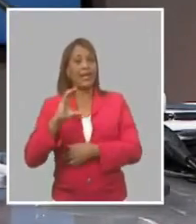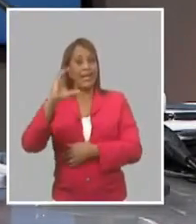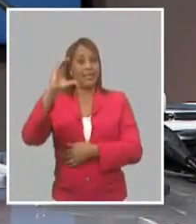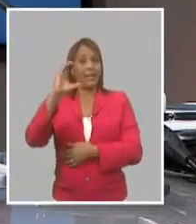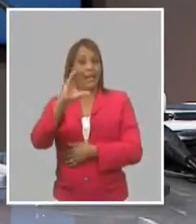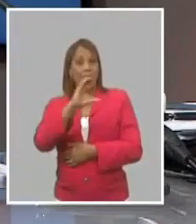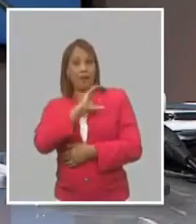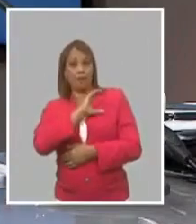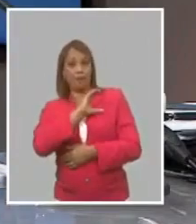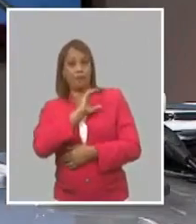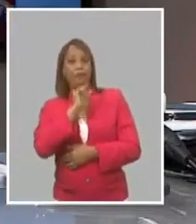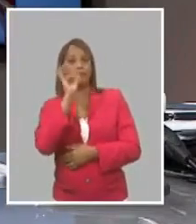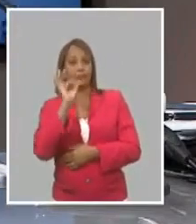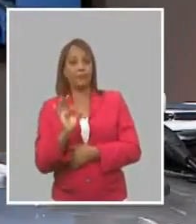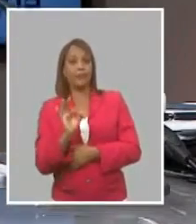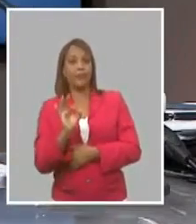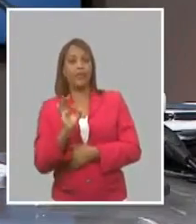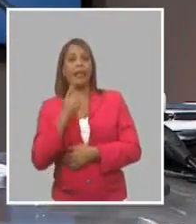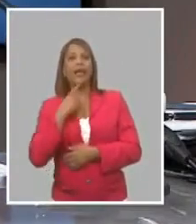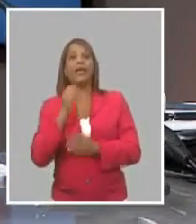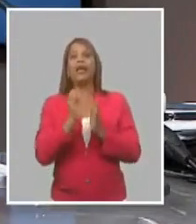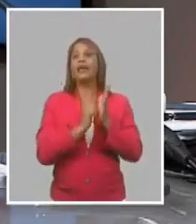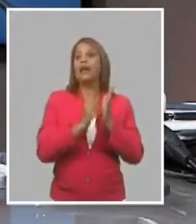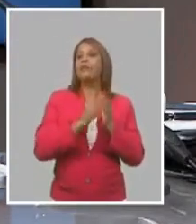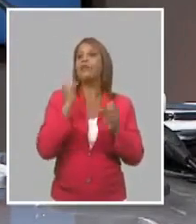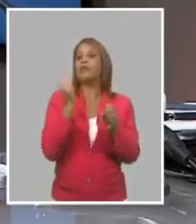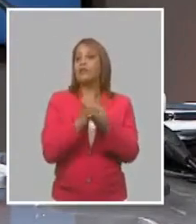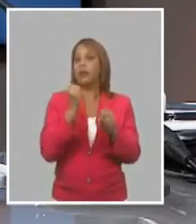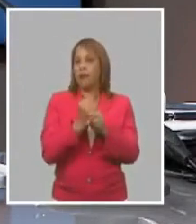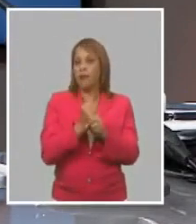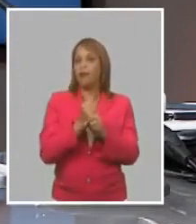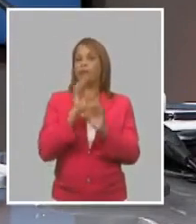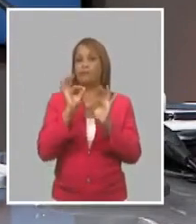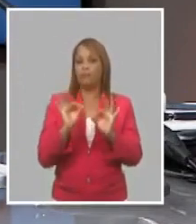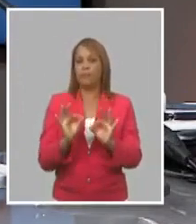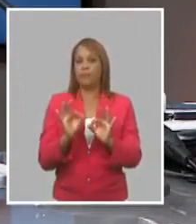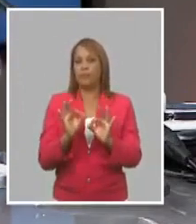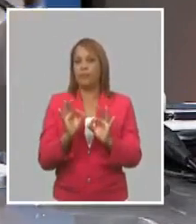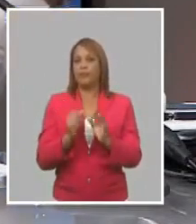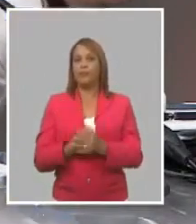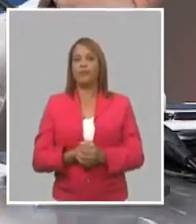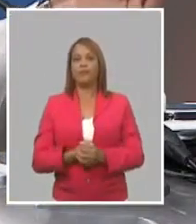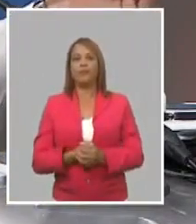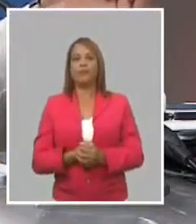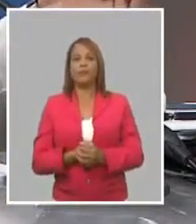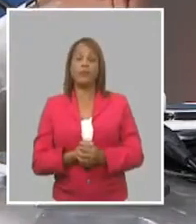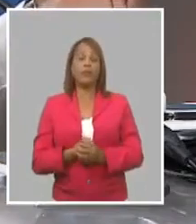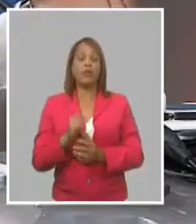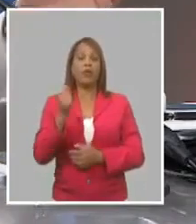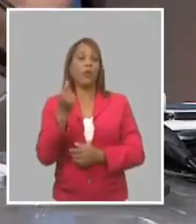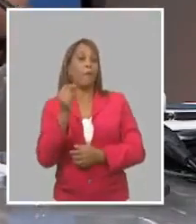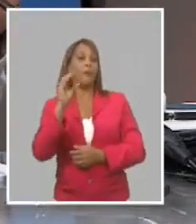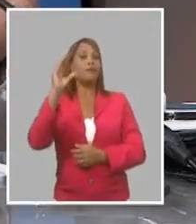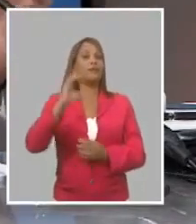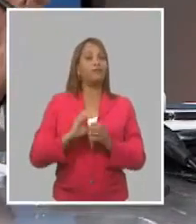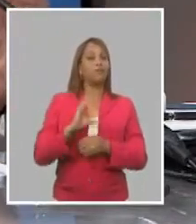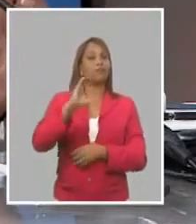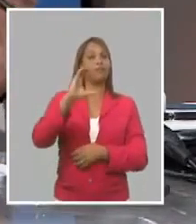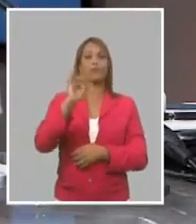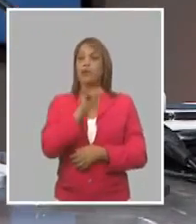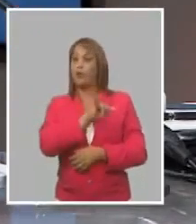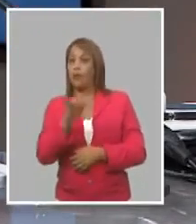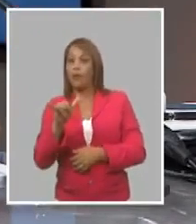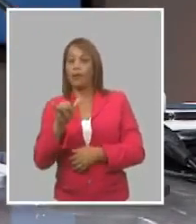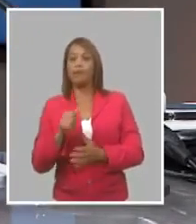salario es parte de los costos, es el gasto de trabajo vivo. También va a los costos y va a los precios. Entonces, la